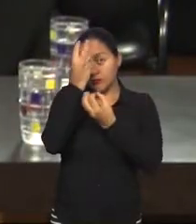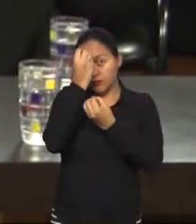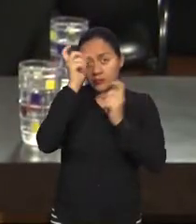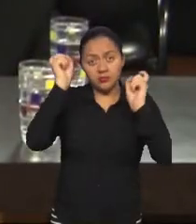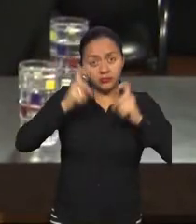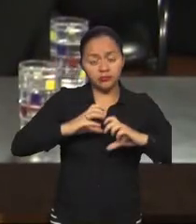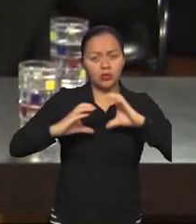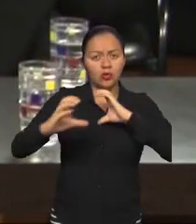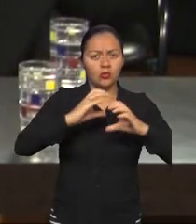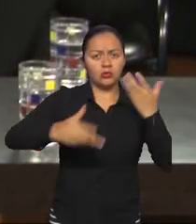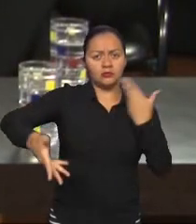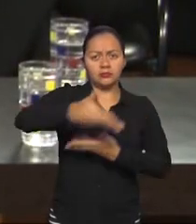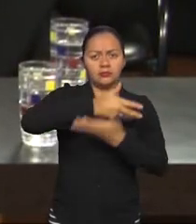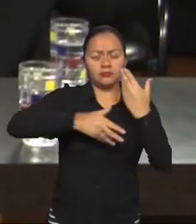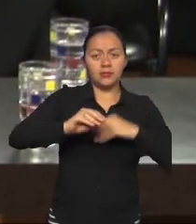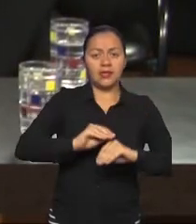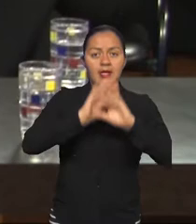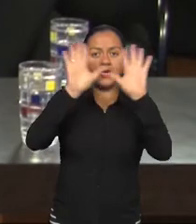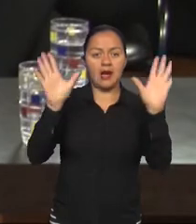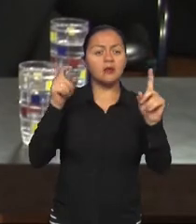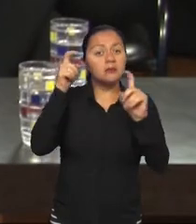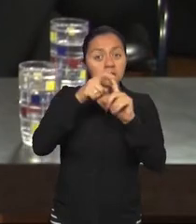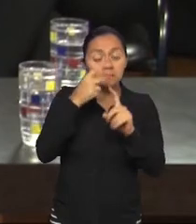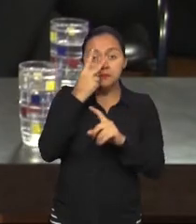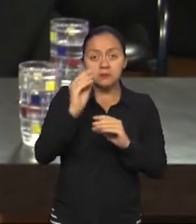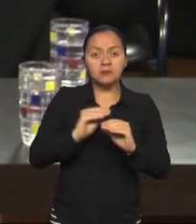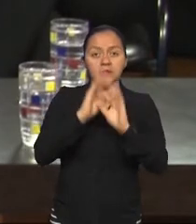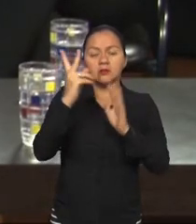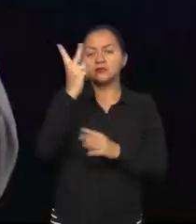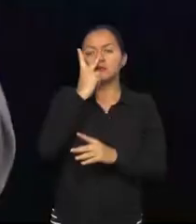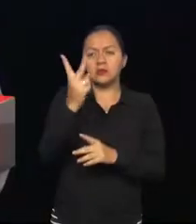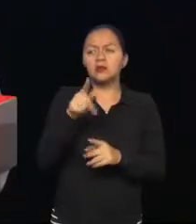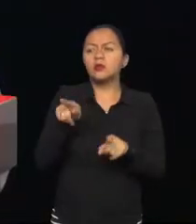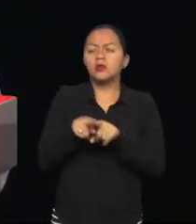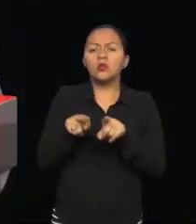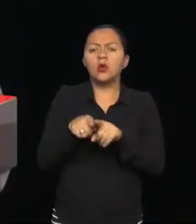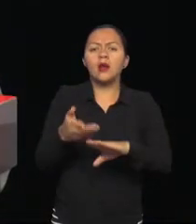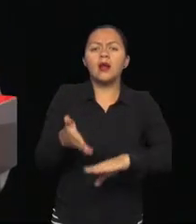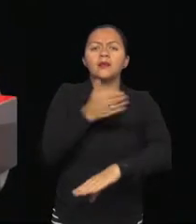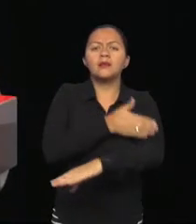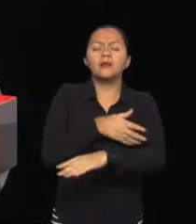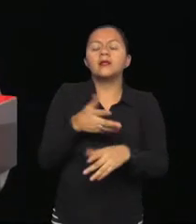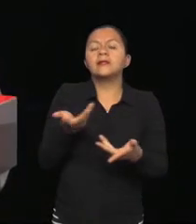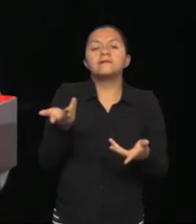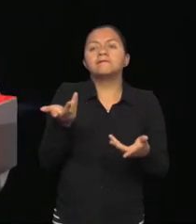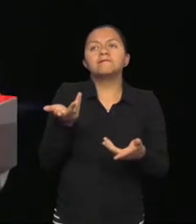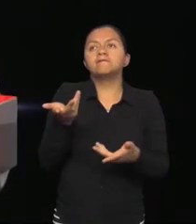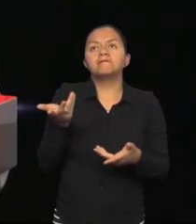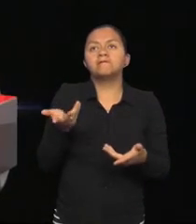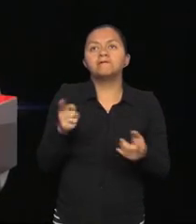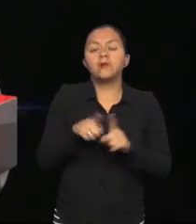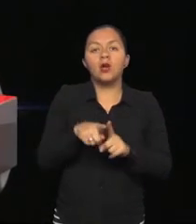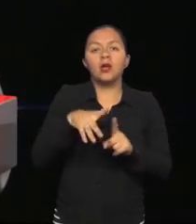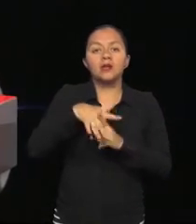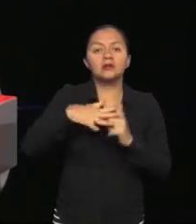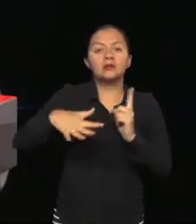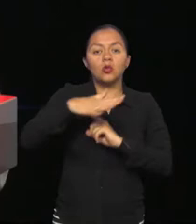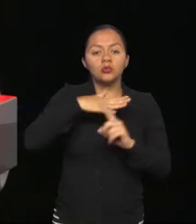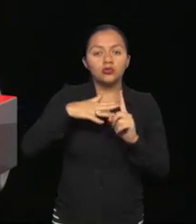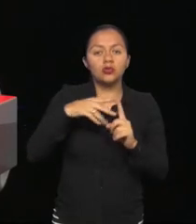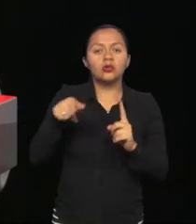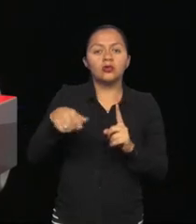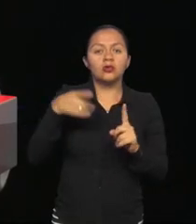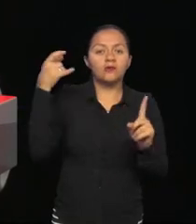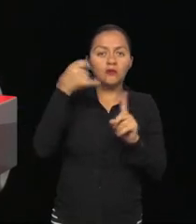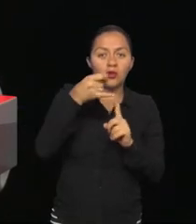y la comunicación? Y a veces atestiguamos de la violencia de lo último que está pasando, las circunstancias de violaciones a niños